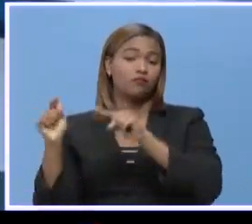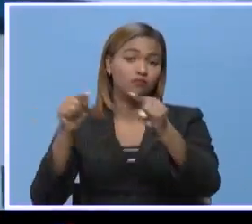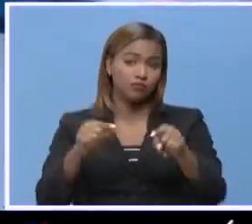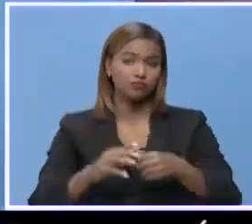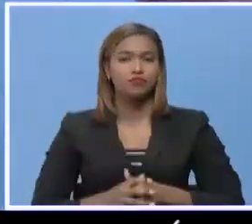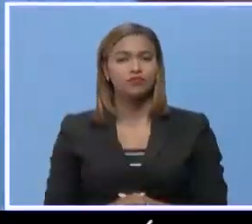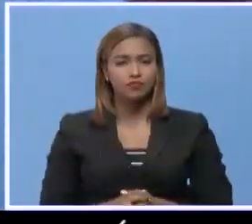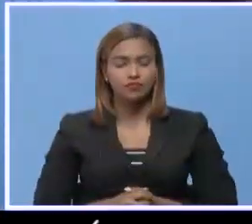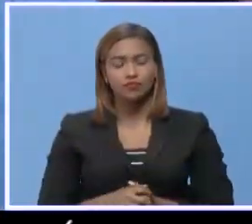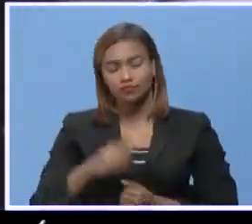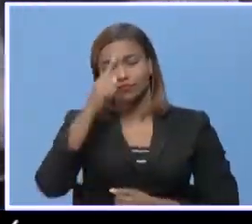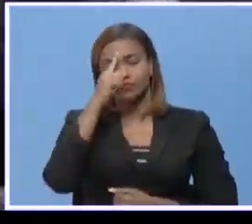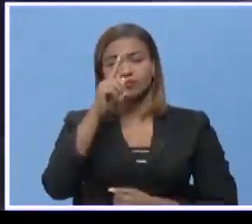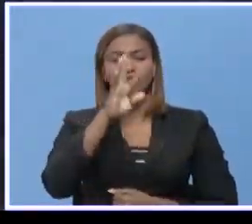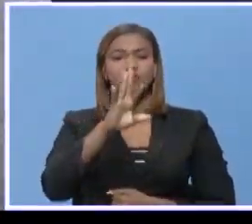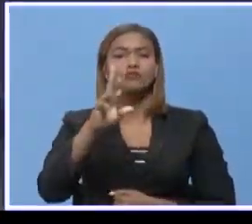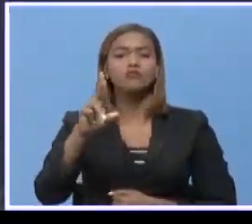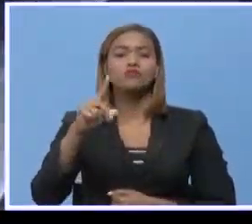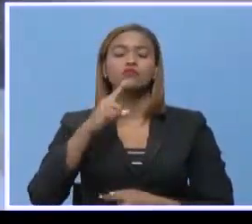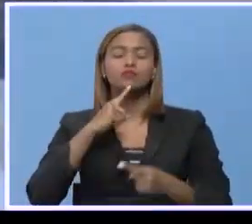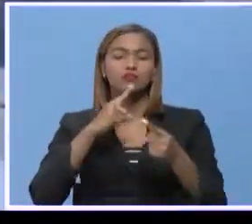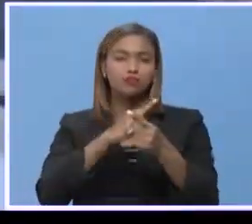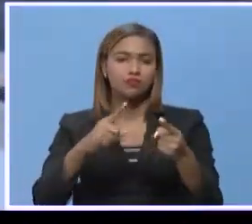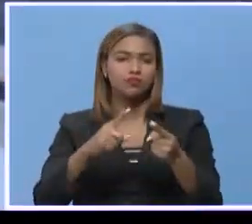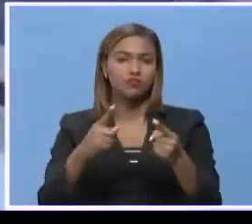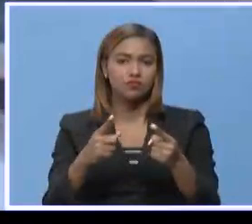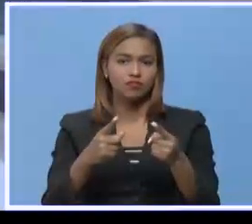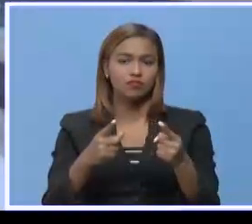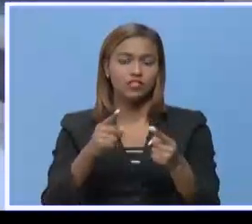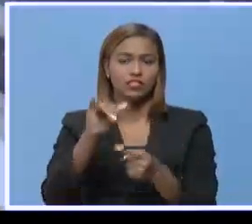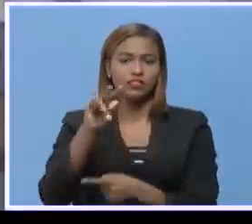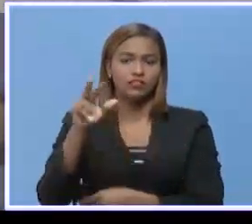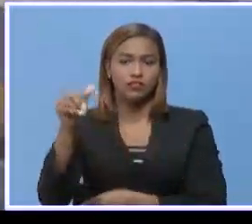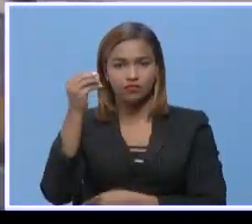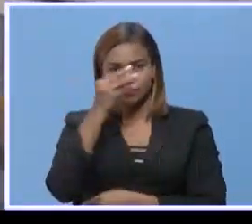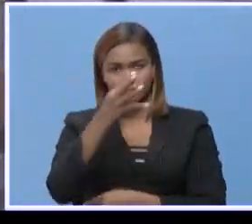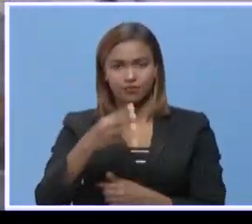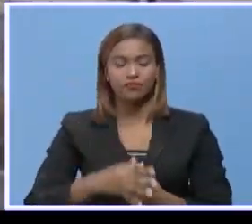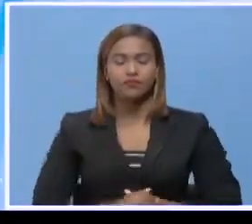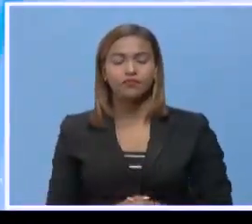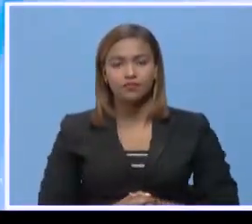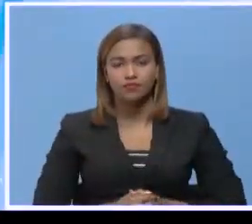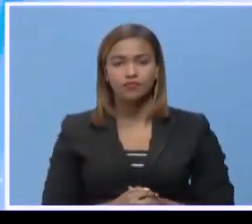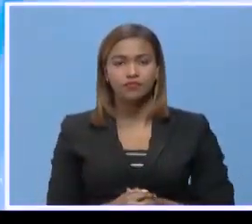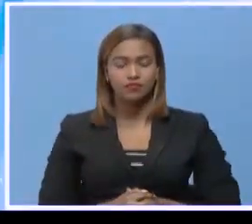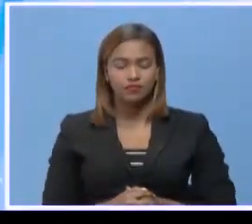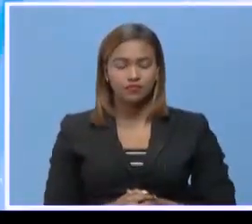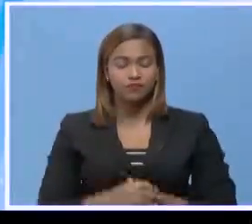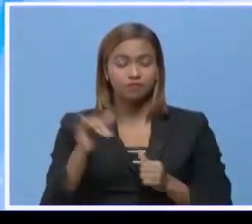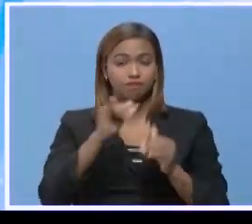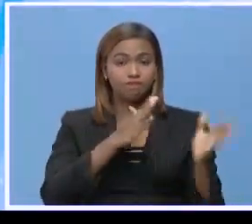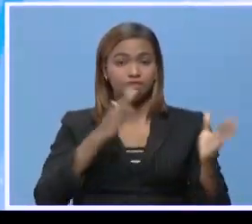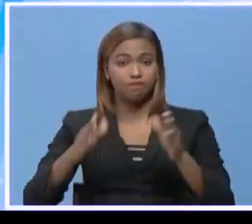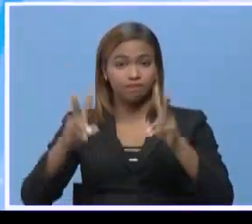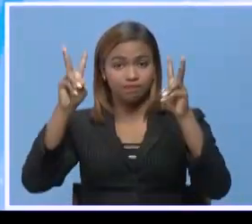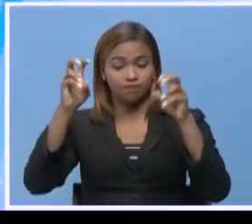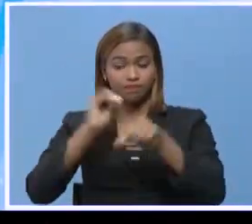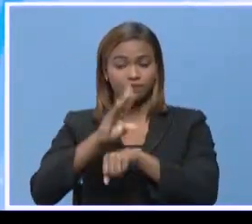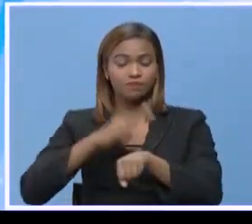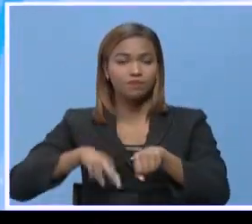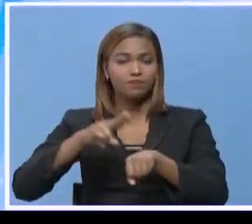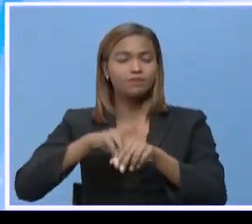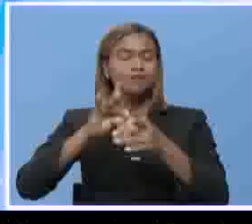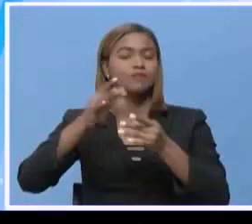llevados. Para 4RD Noticias, Silvia Infante. En otro tema, el Consejo Nacional